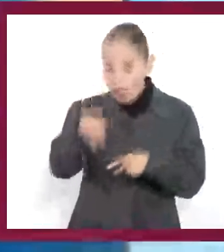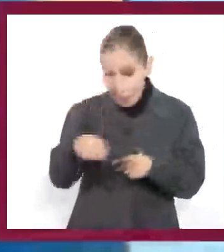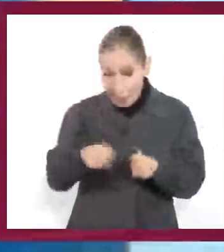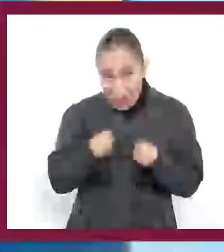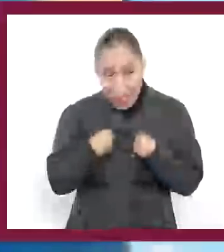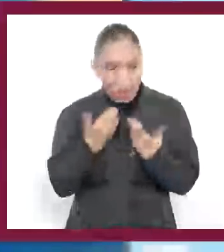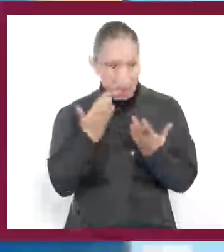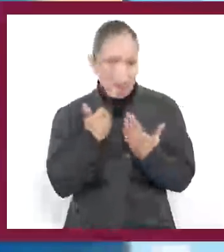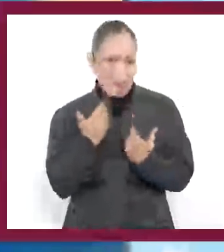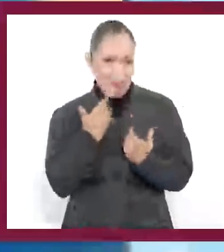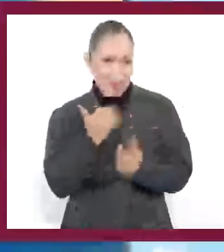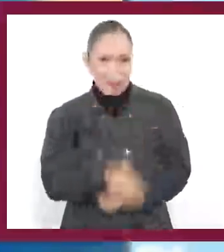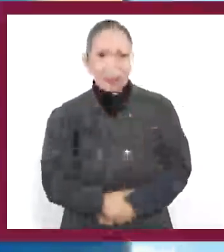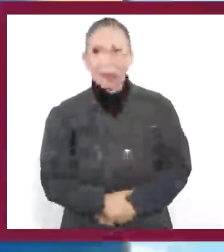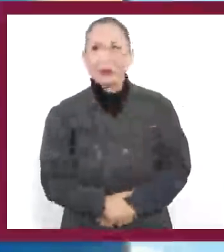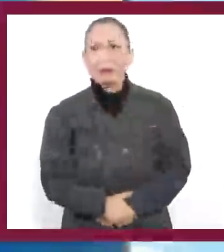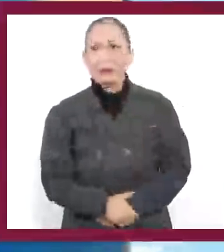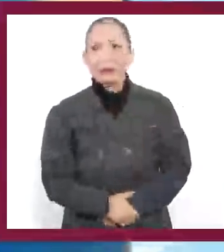vida real.